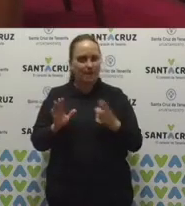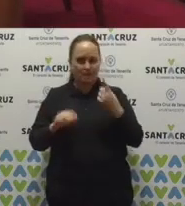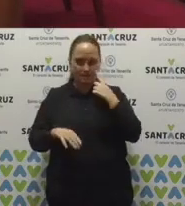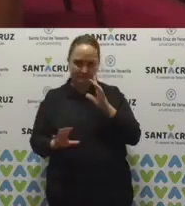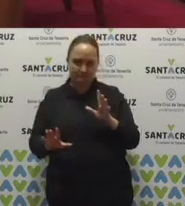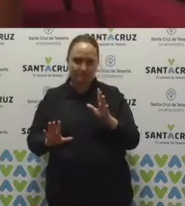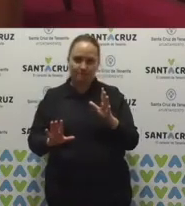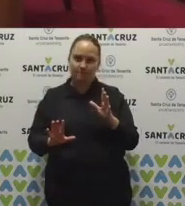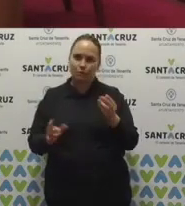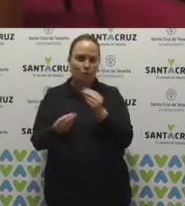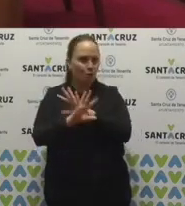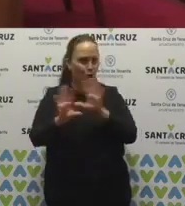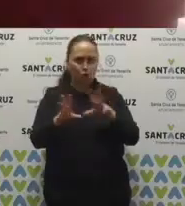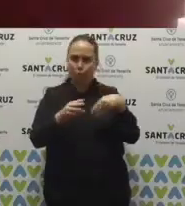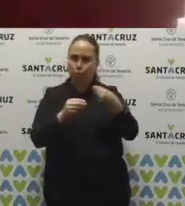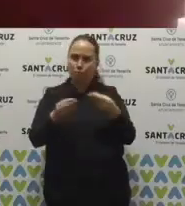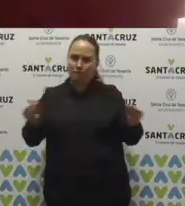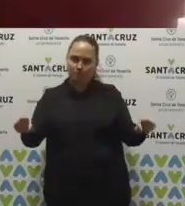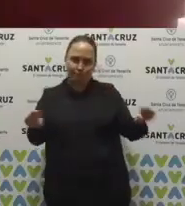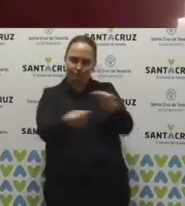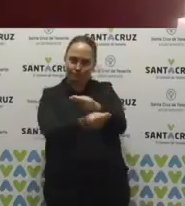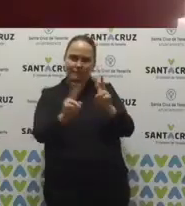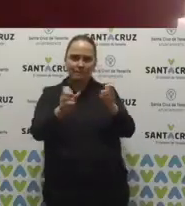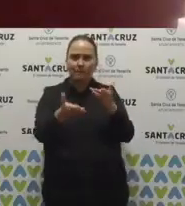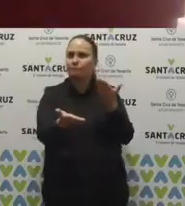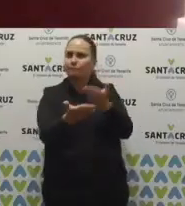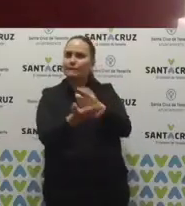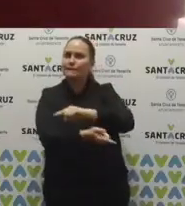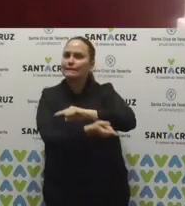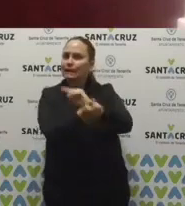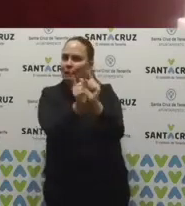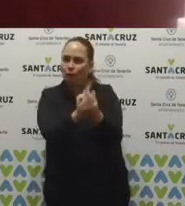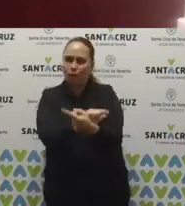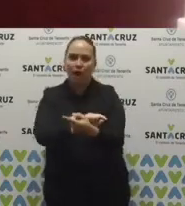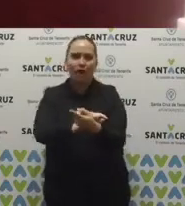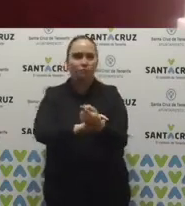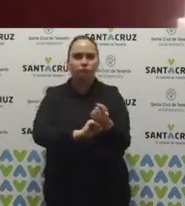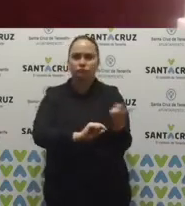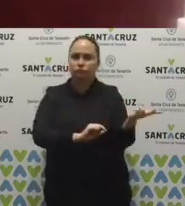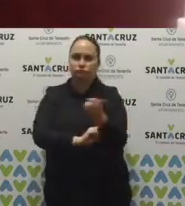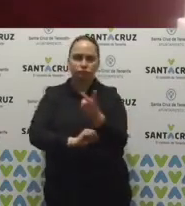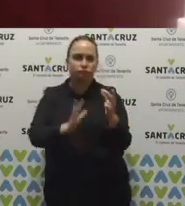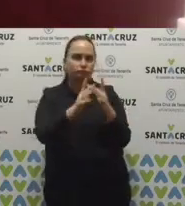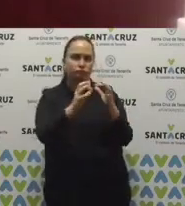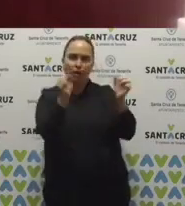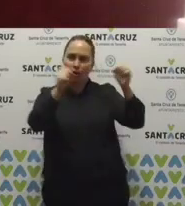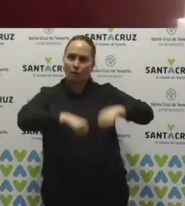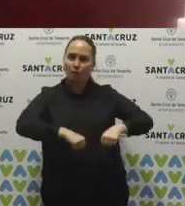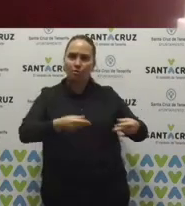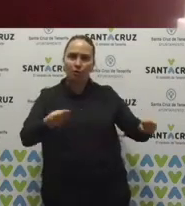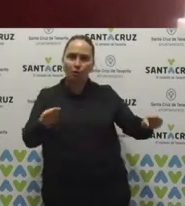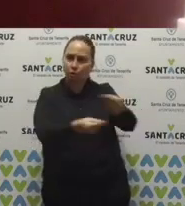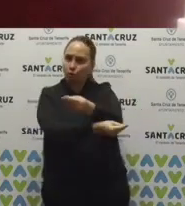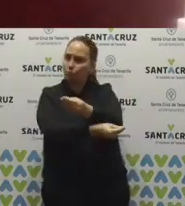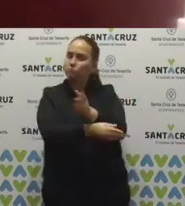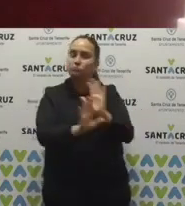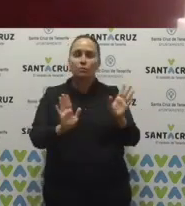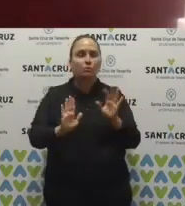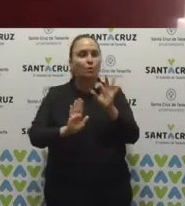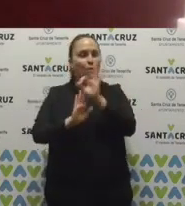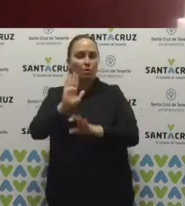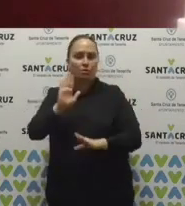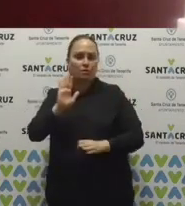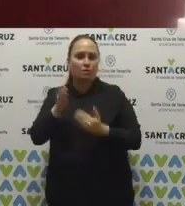con el documento le escribes la transaccional que es que se puedan pasar los documentos seguimos en el siguiente